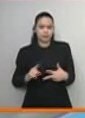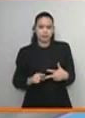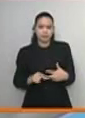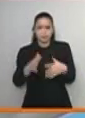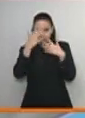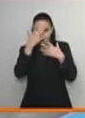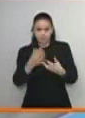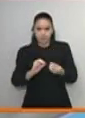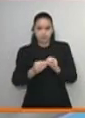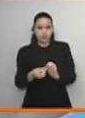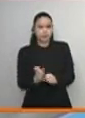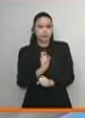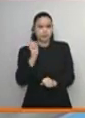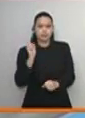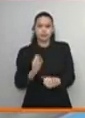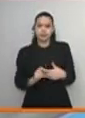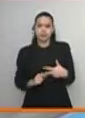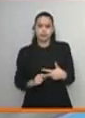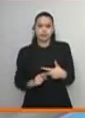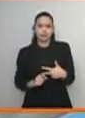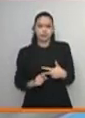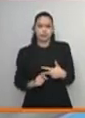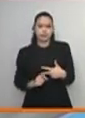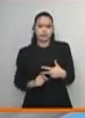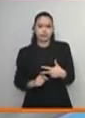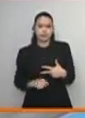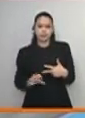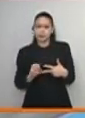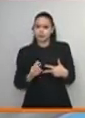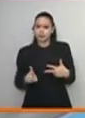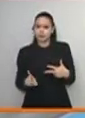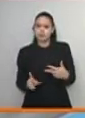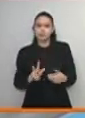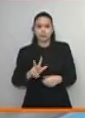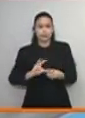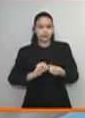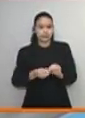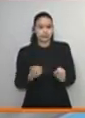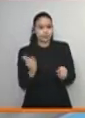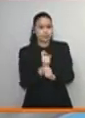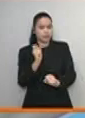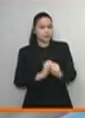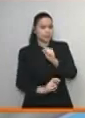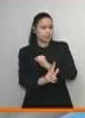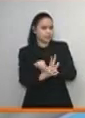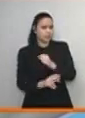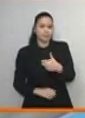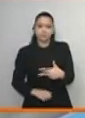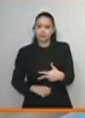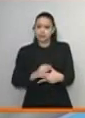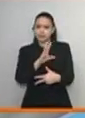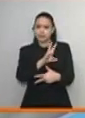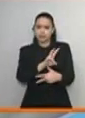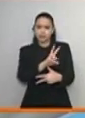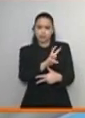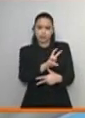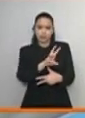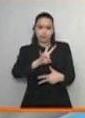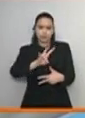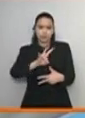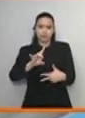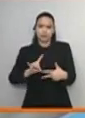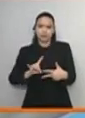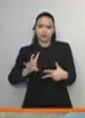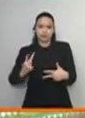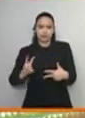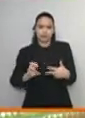decisivo número ganador. Y este es el 01. Los tres números ganadores para Pega 3 son 67, 87